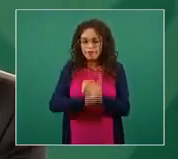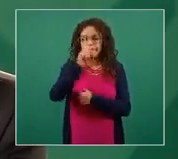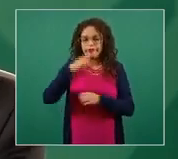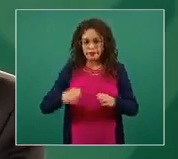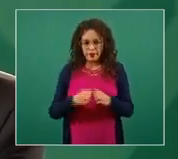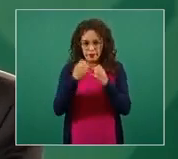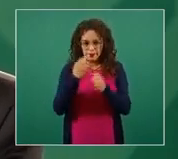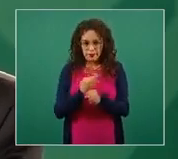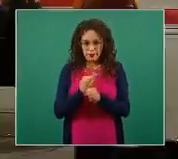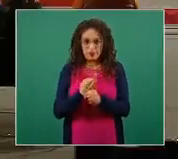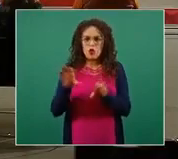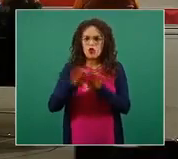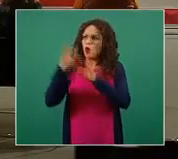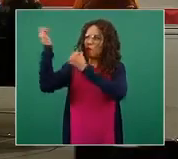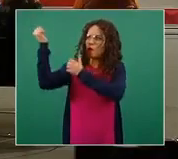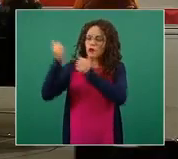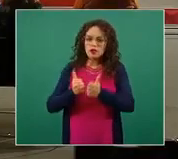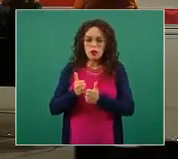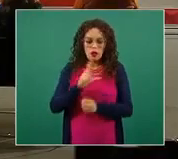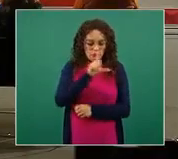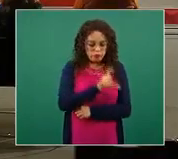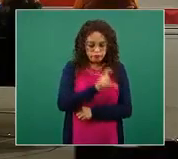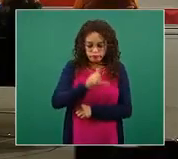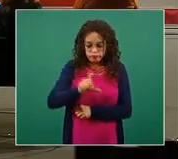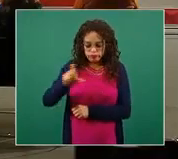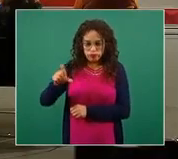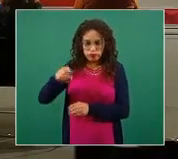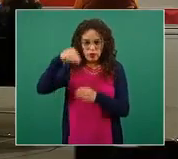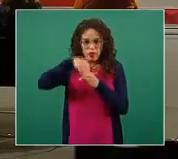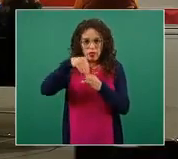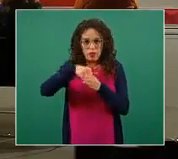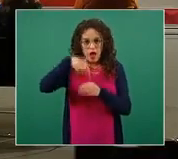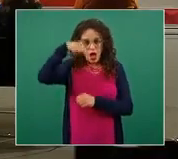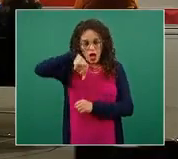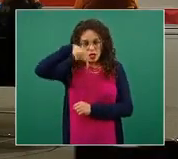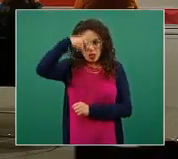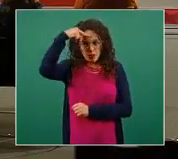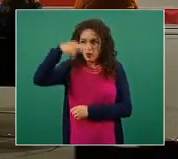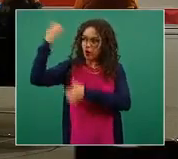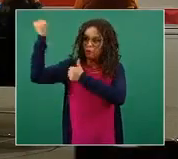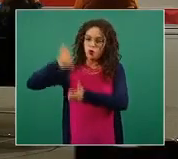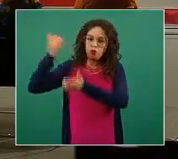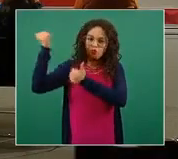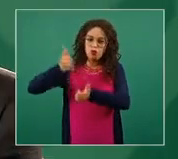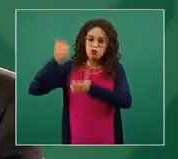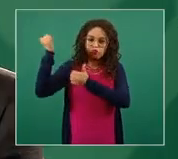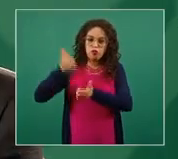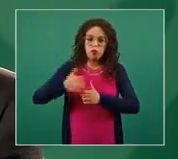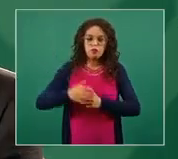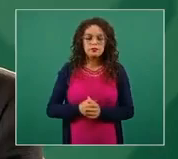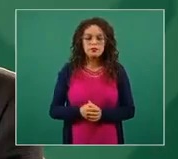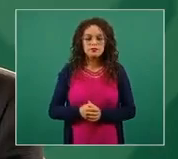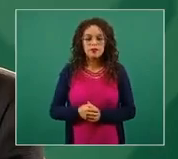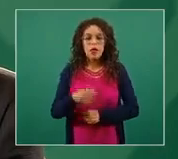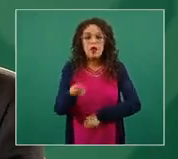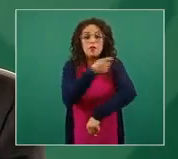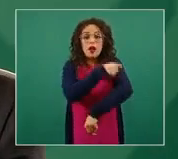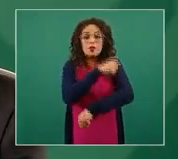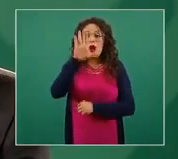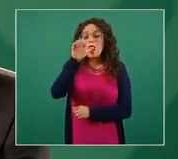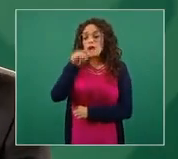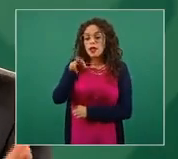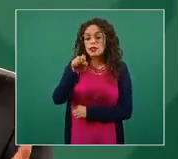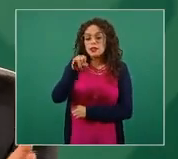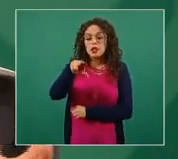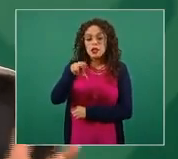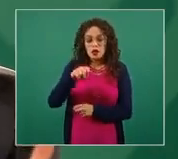llegará envasada a México. Toda la producción es en China y llegará envasada a México. La vacuna CanSino